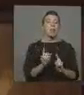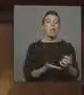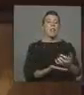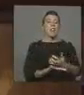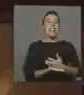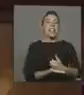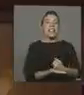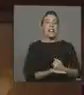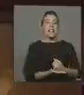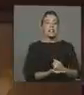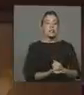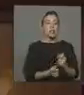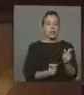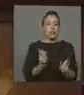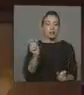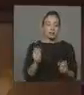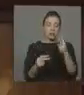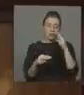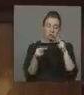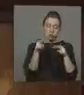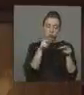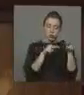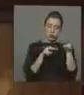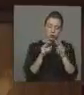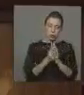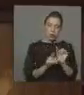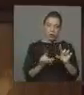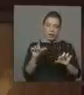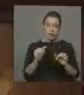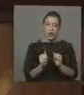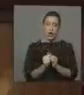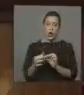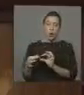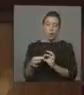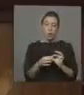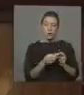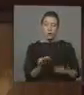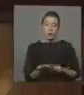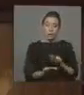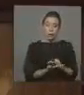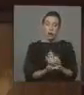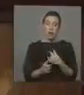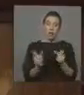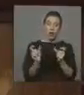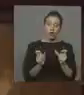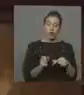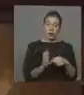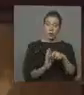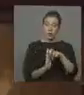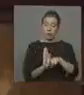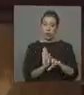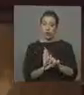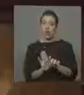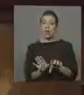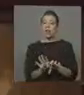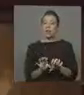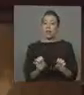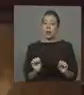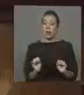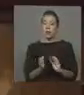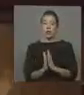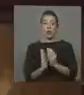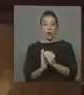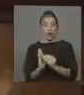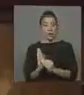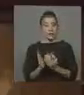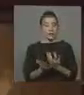población. Analizadas las mencionadas cifras junto a las causales que se propone regular en el proyecto de ley y conforme a los